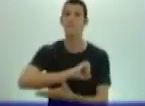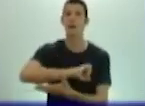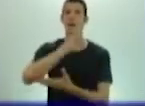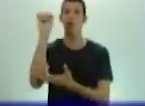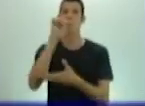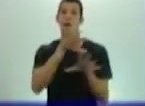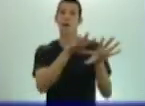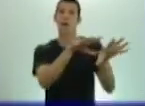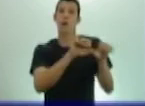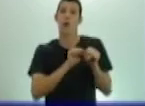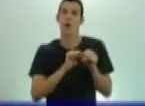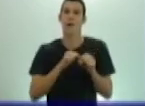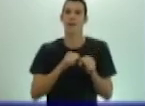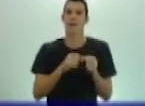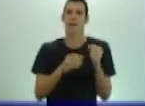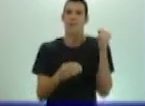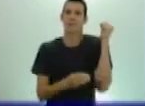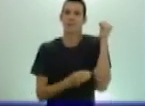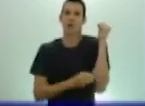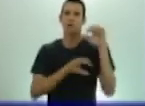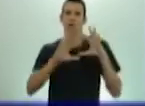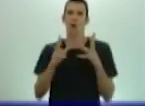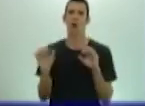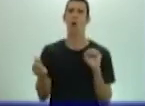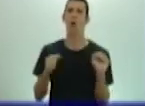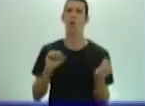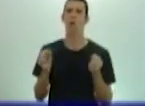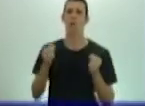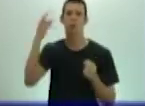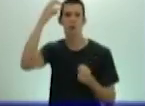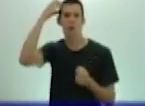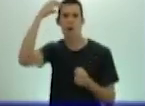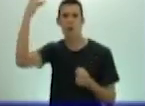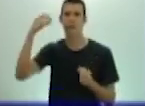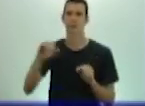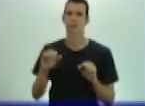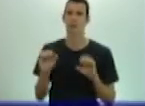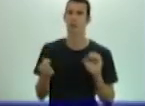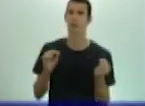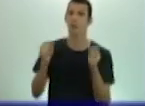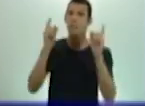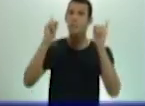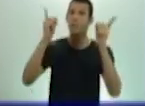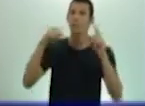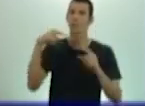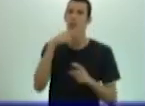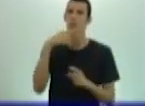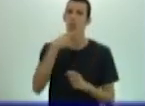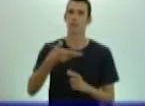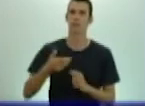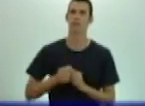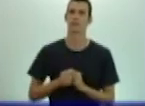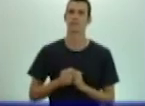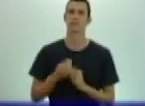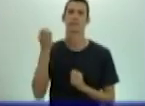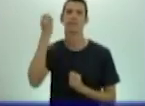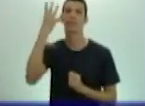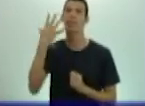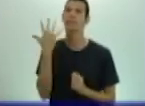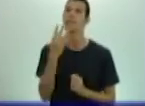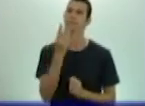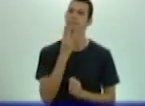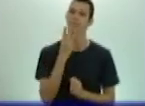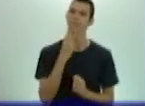poder social de Rusia. En esencia, tenía entre sus principales objetivos resolver esa tesis de abril, además que se convierte en ese